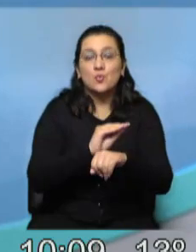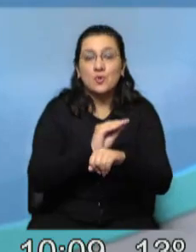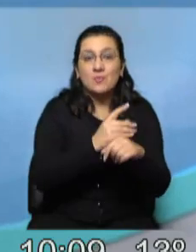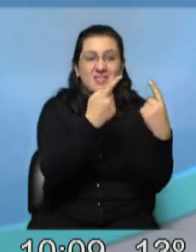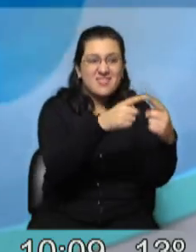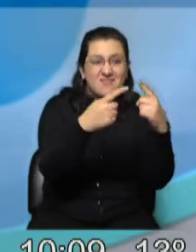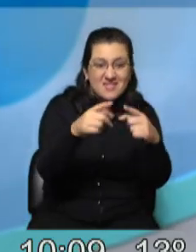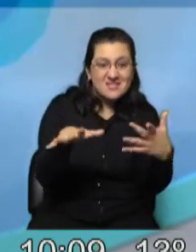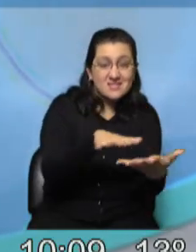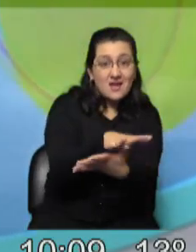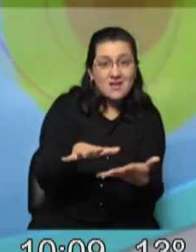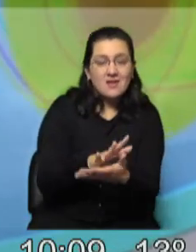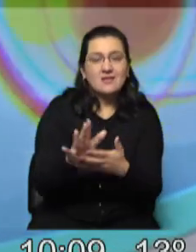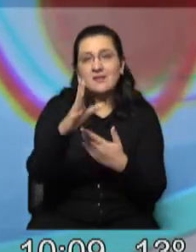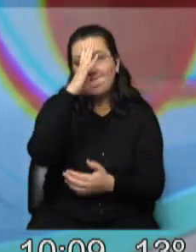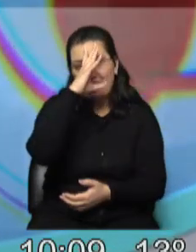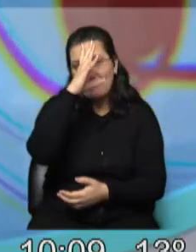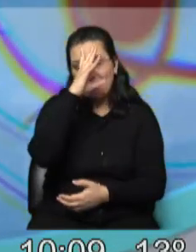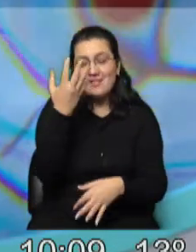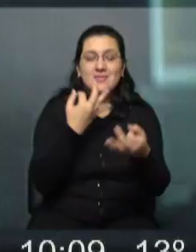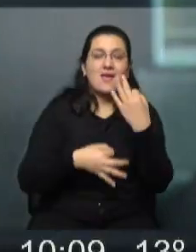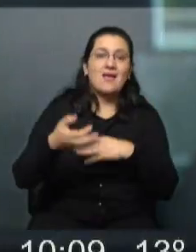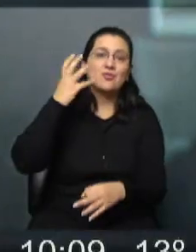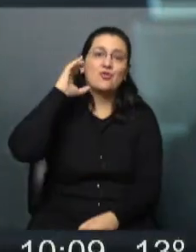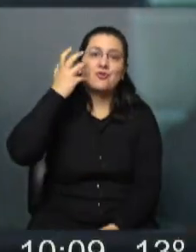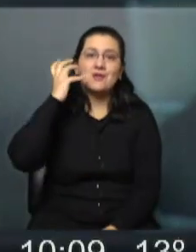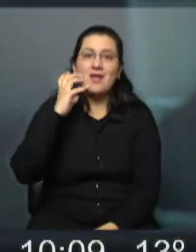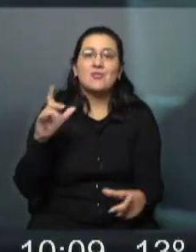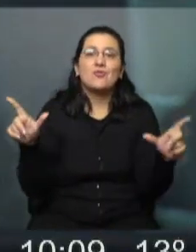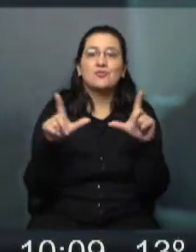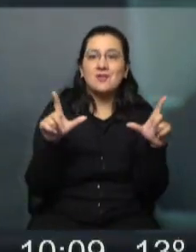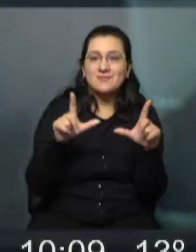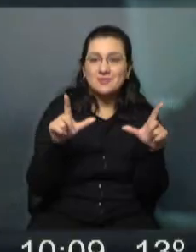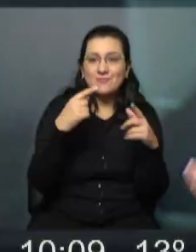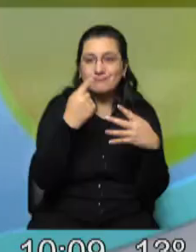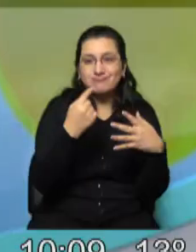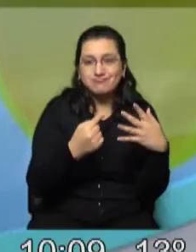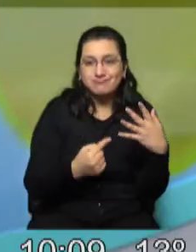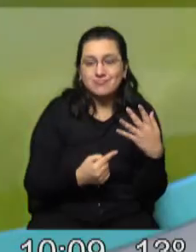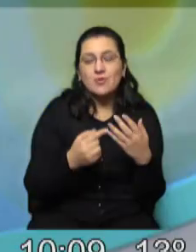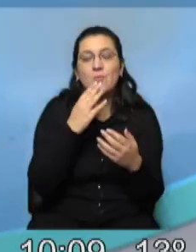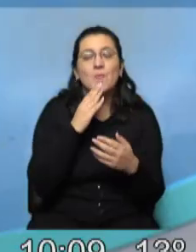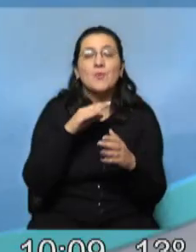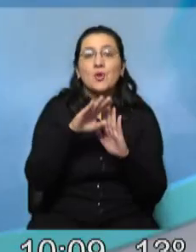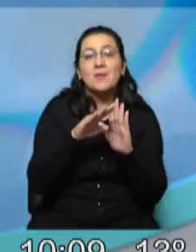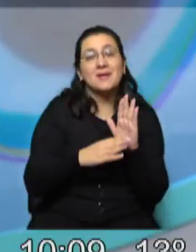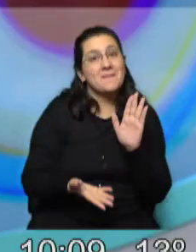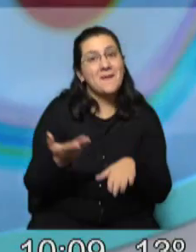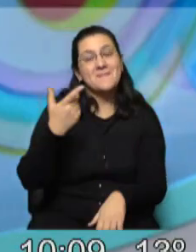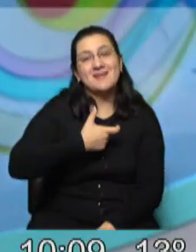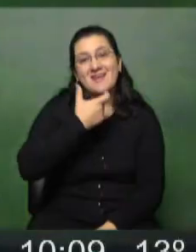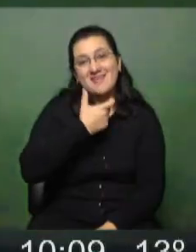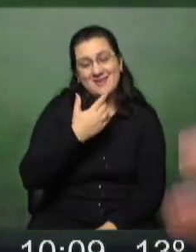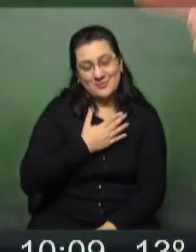varias áreas, ¿no? Por supuesto, carnaval, teatro, radio, televisión. Sí. Uno de los programas que más me hacía reír en nuestra